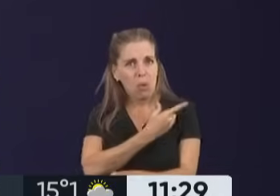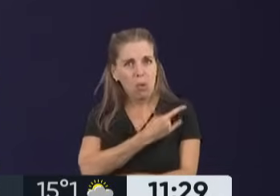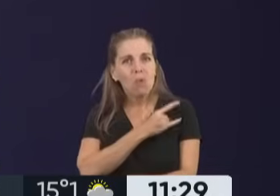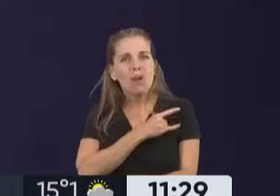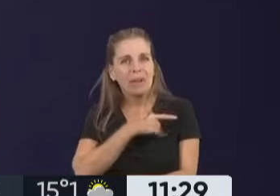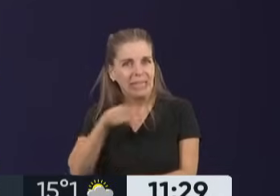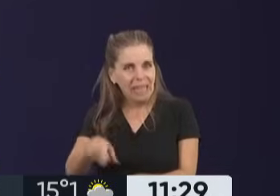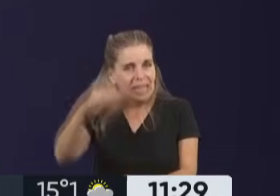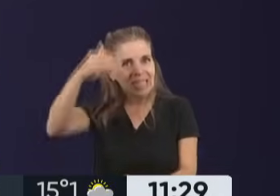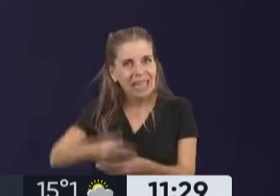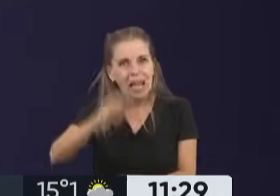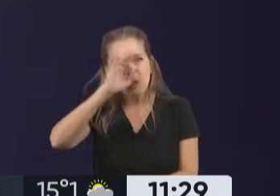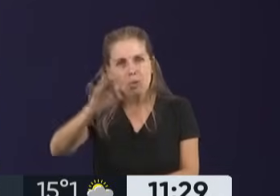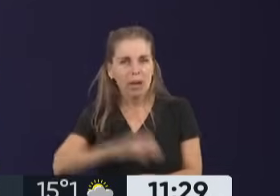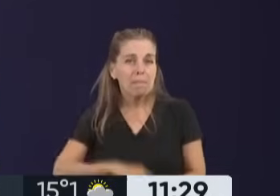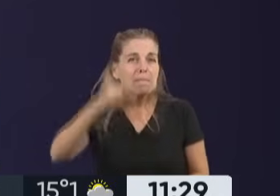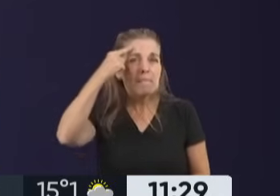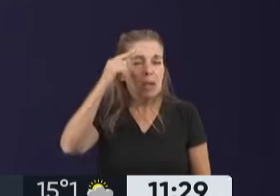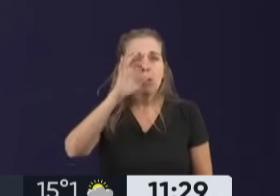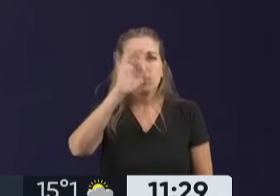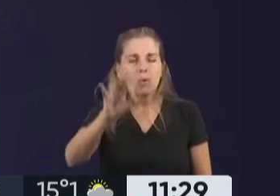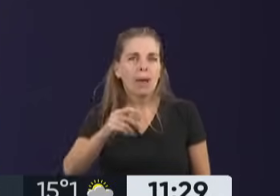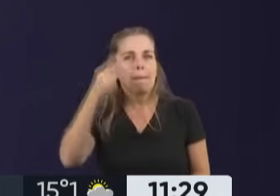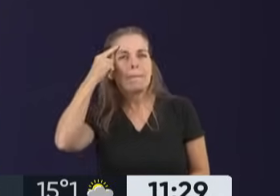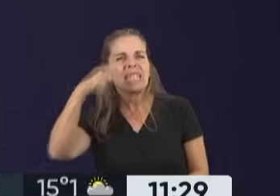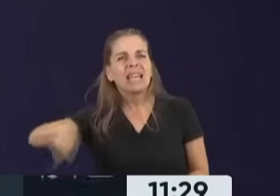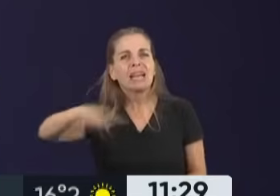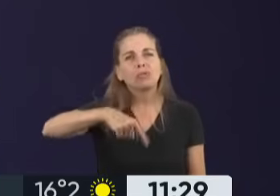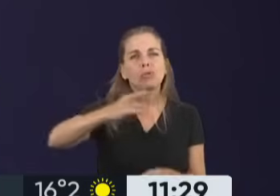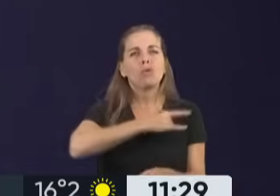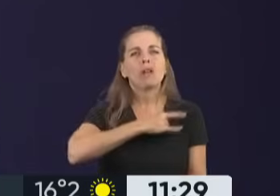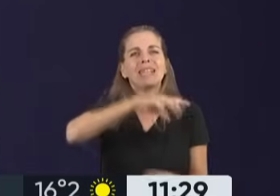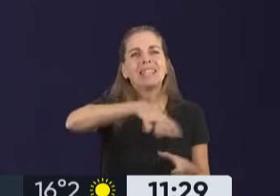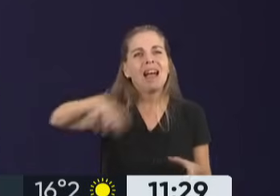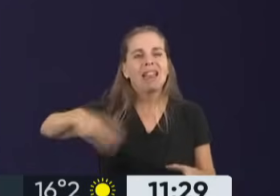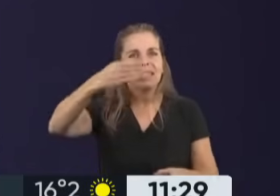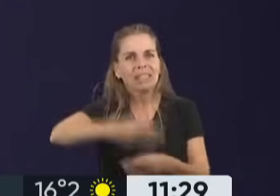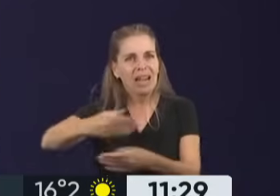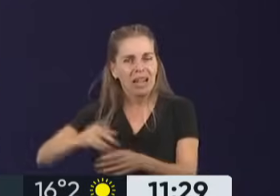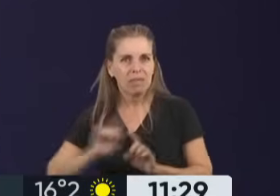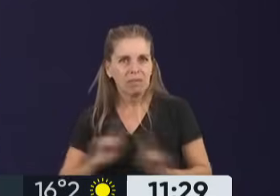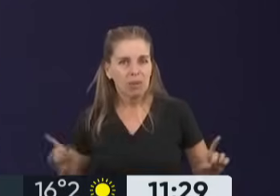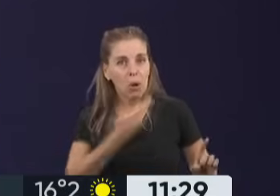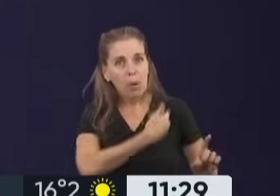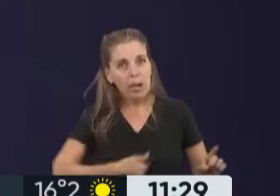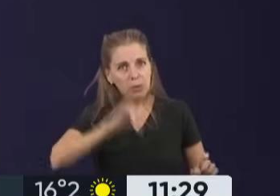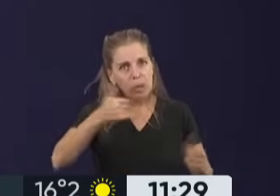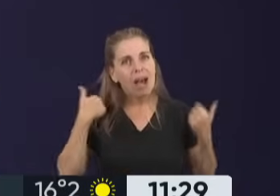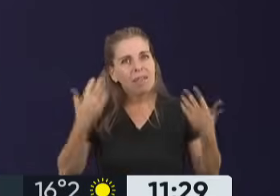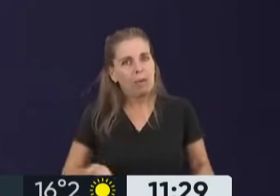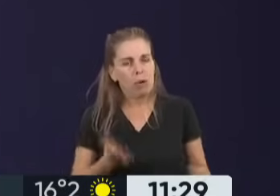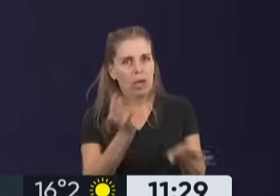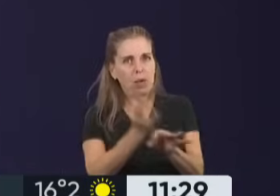Nunca siquiera se nos hubiese ocurrido plantear cerrar las universidades. estamos a favor de la educación pública y la vamos